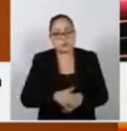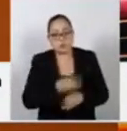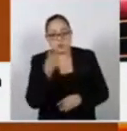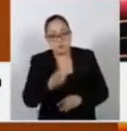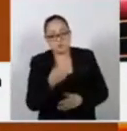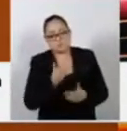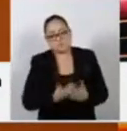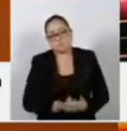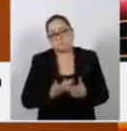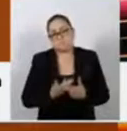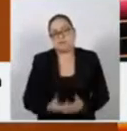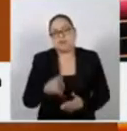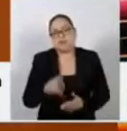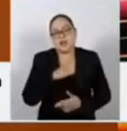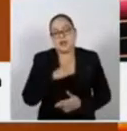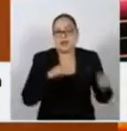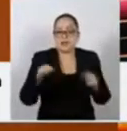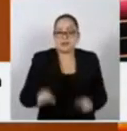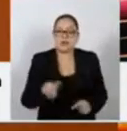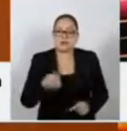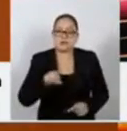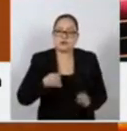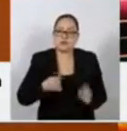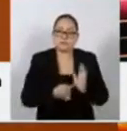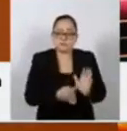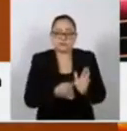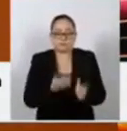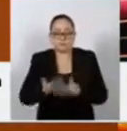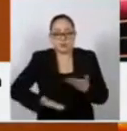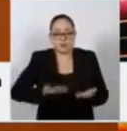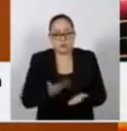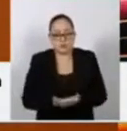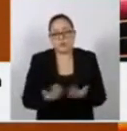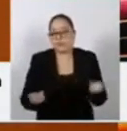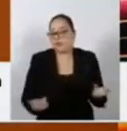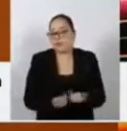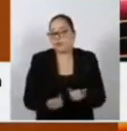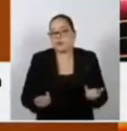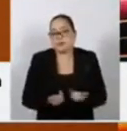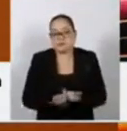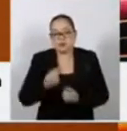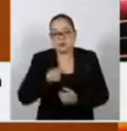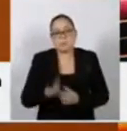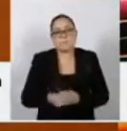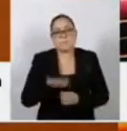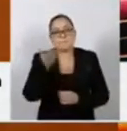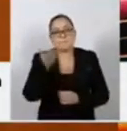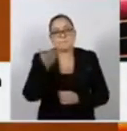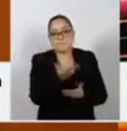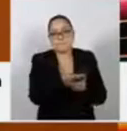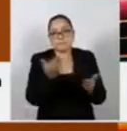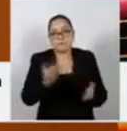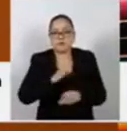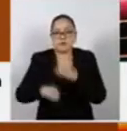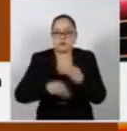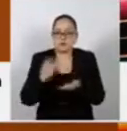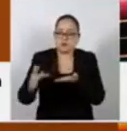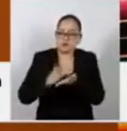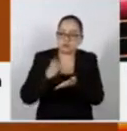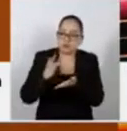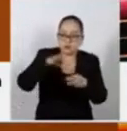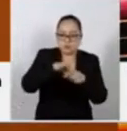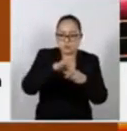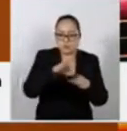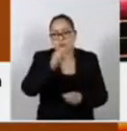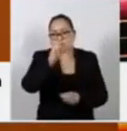de sobra, estoy aquí para presentar este dictamen y, por supuesto, para solicitarles a ustedes que también lo voten a